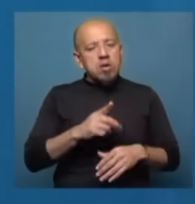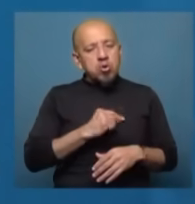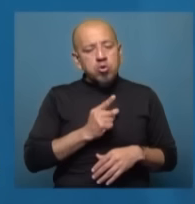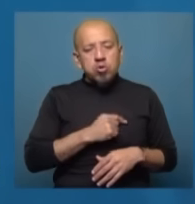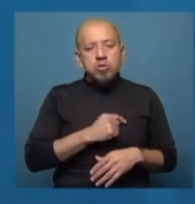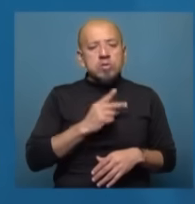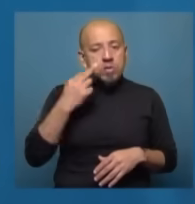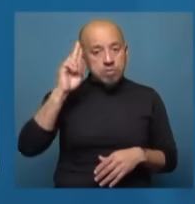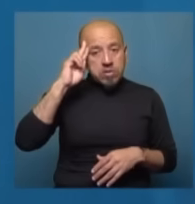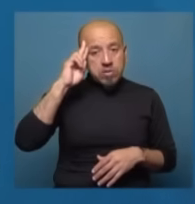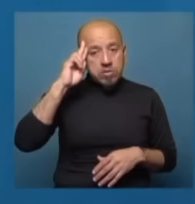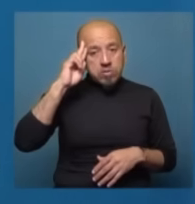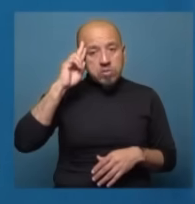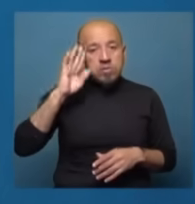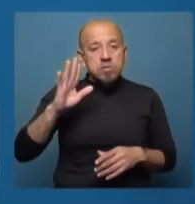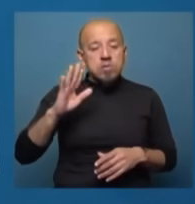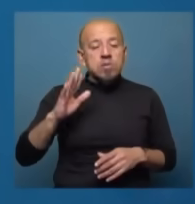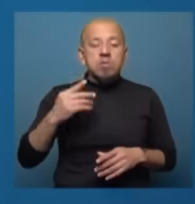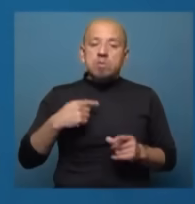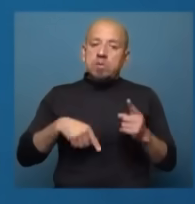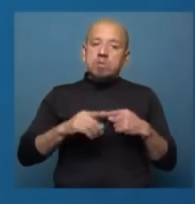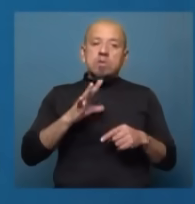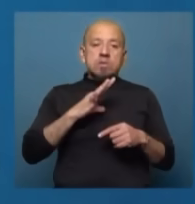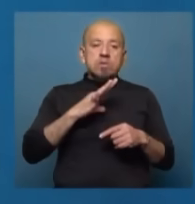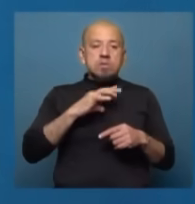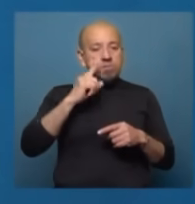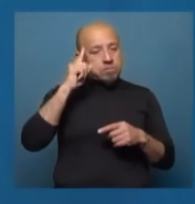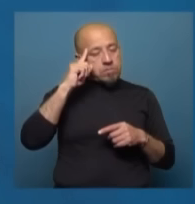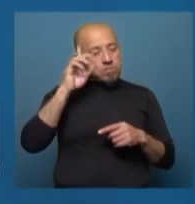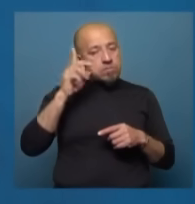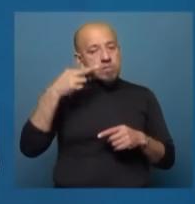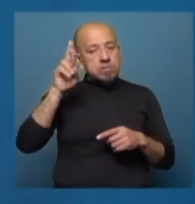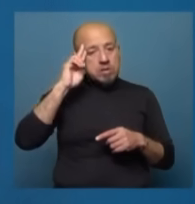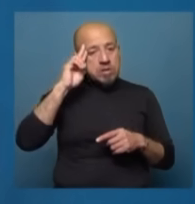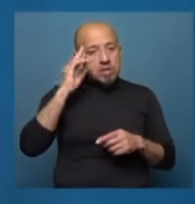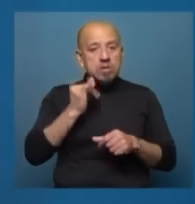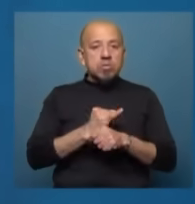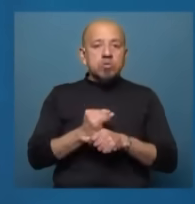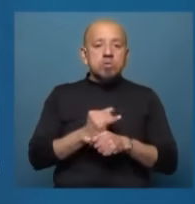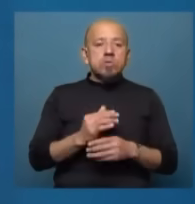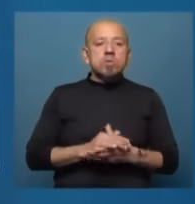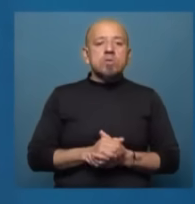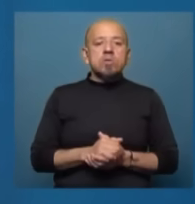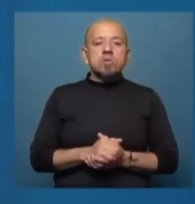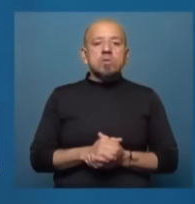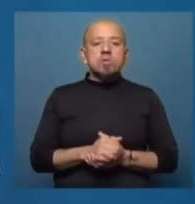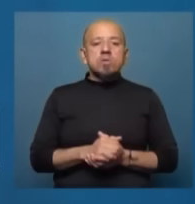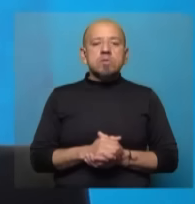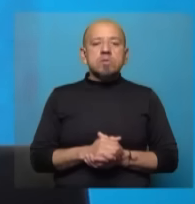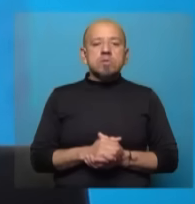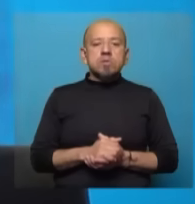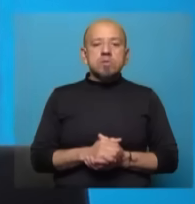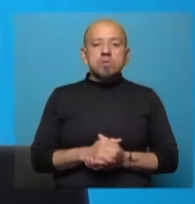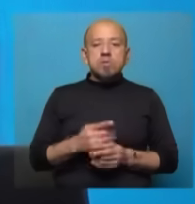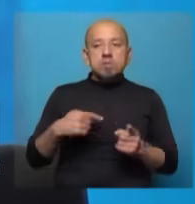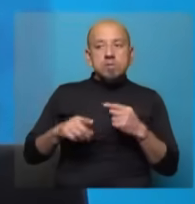respeto creo que es un valor en realidad pero hay que tratar de respetar la institucionalidad entendés